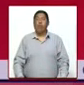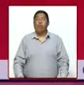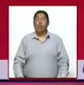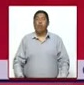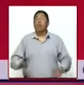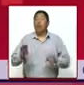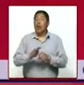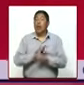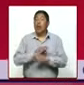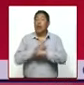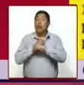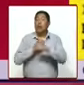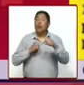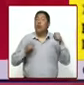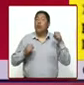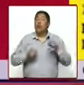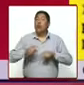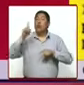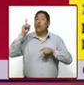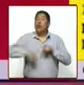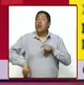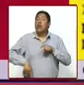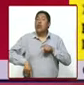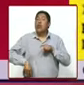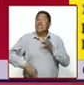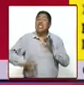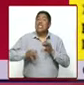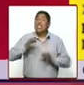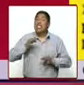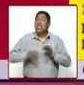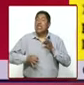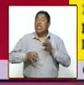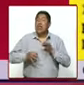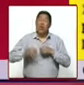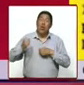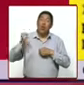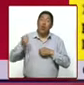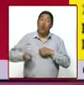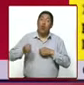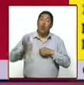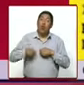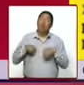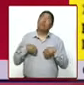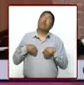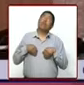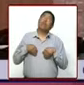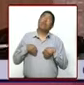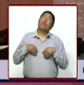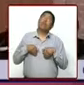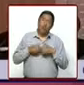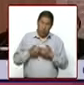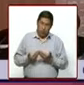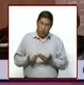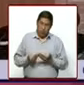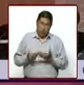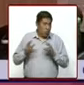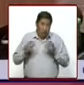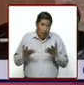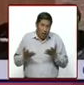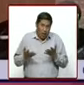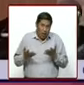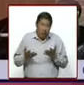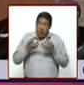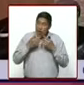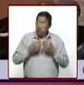El Ministerio Público no puede llevar a cabo si no es la parte quien pide la acción pública, si no existía